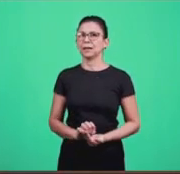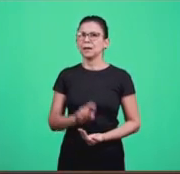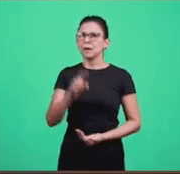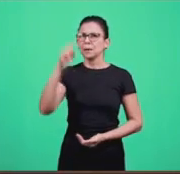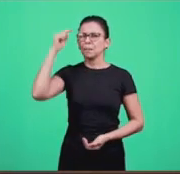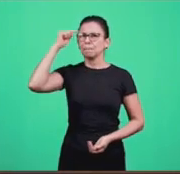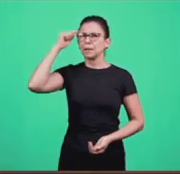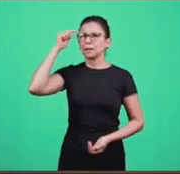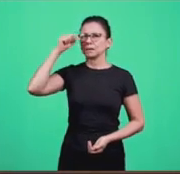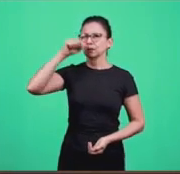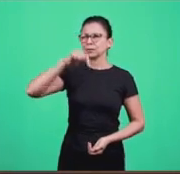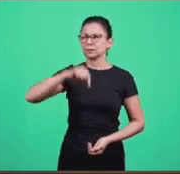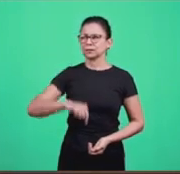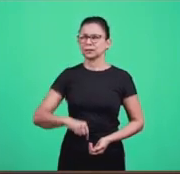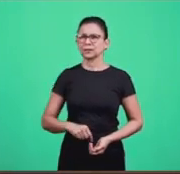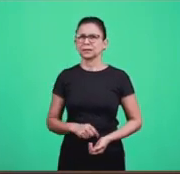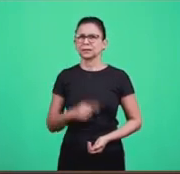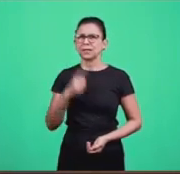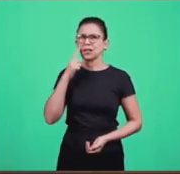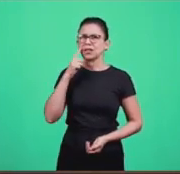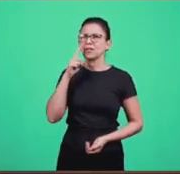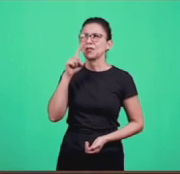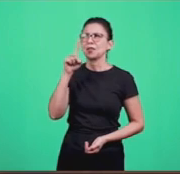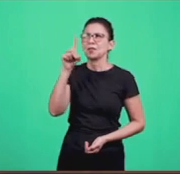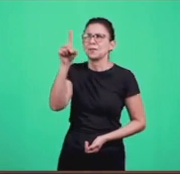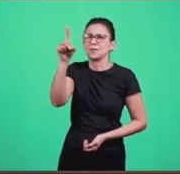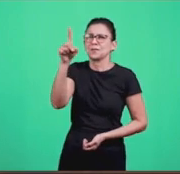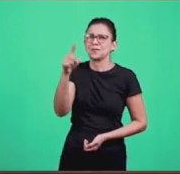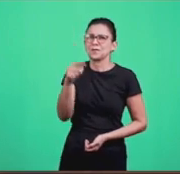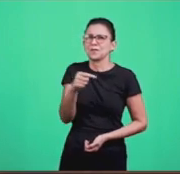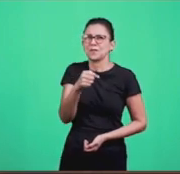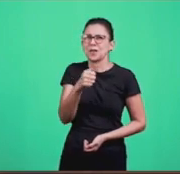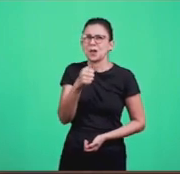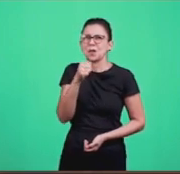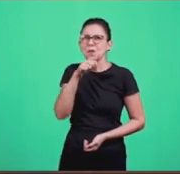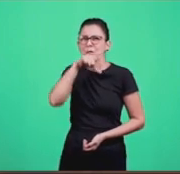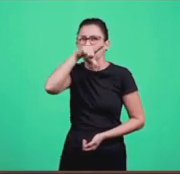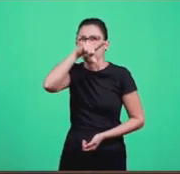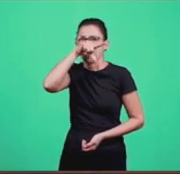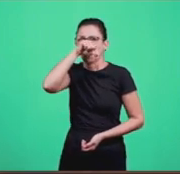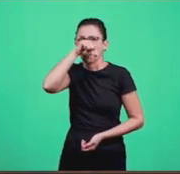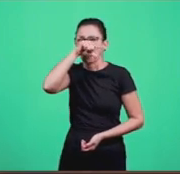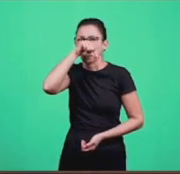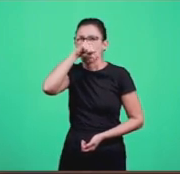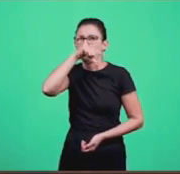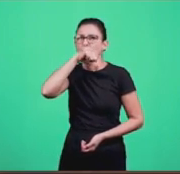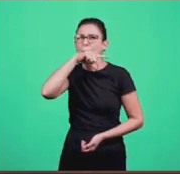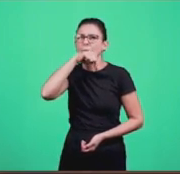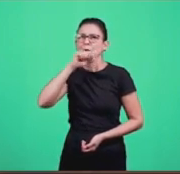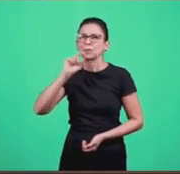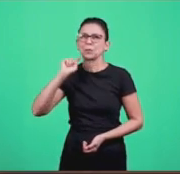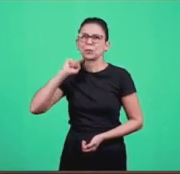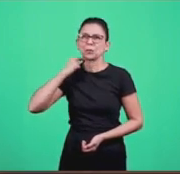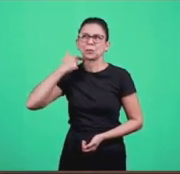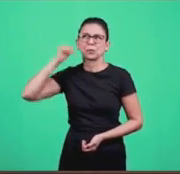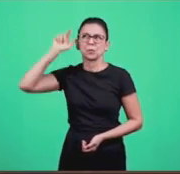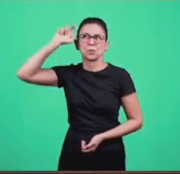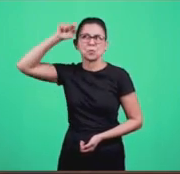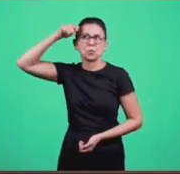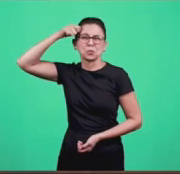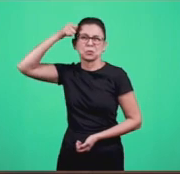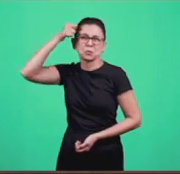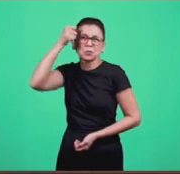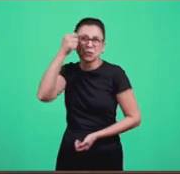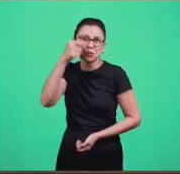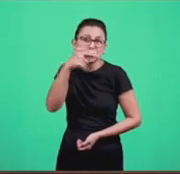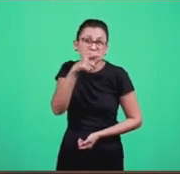de sequía, de hambre, y un cuervo empieza a volar cerca de nosotros. ¿Cuál sería nuestro